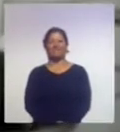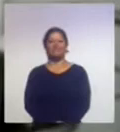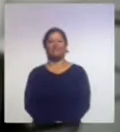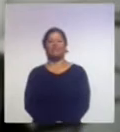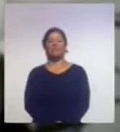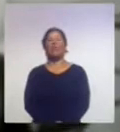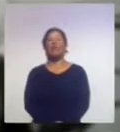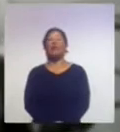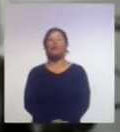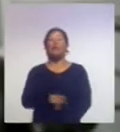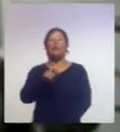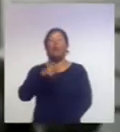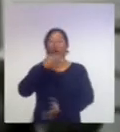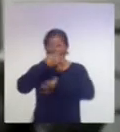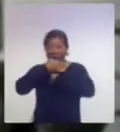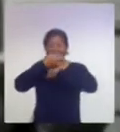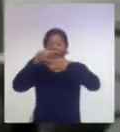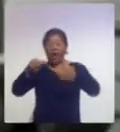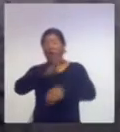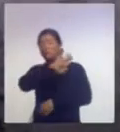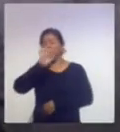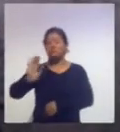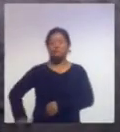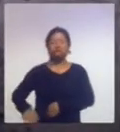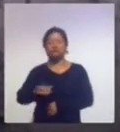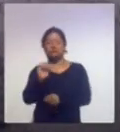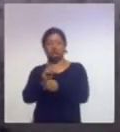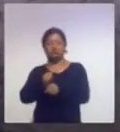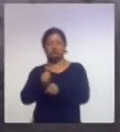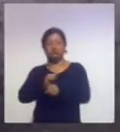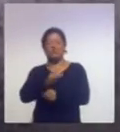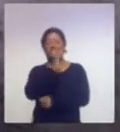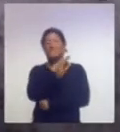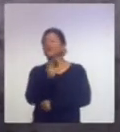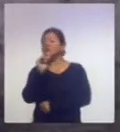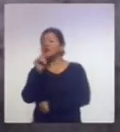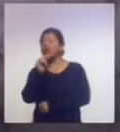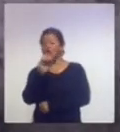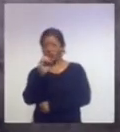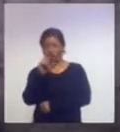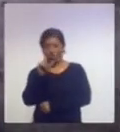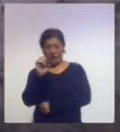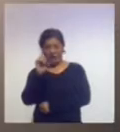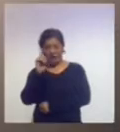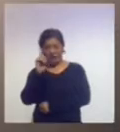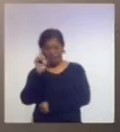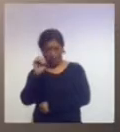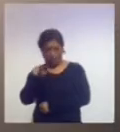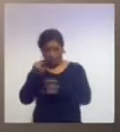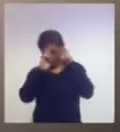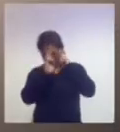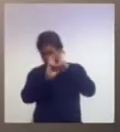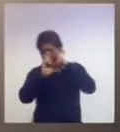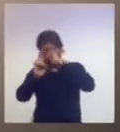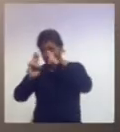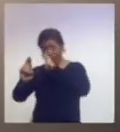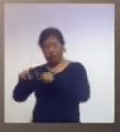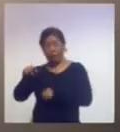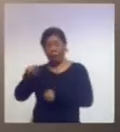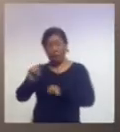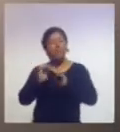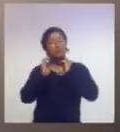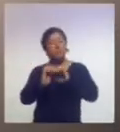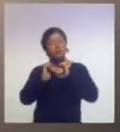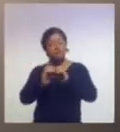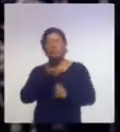Horas después de que se anunciara la muerte del artista plástico Francisco Toledo, reconocido por su labor en la conservación de la cultura y